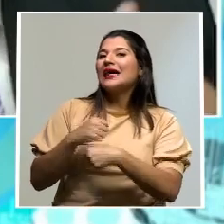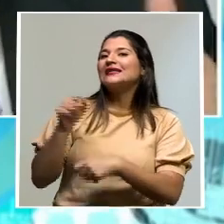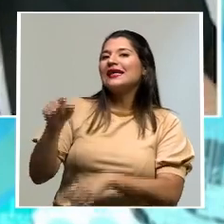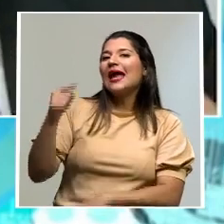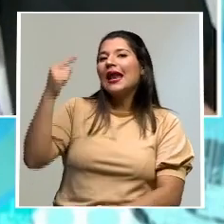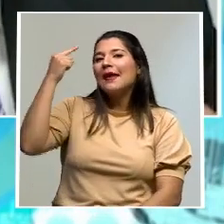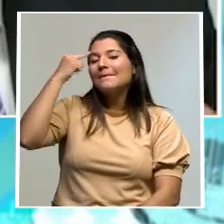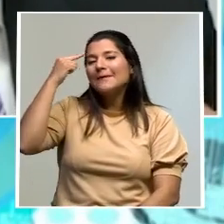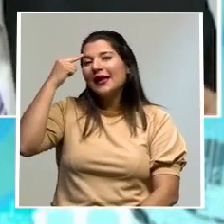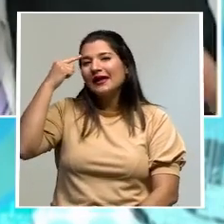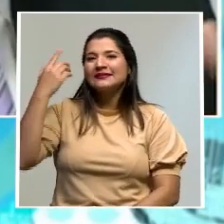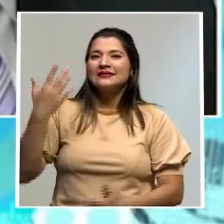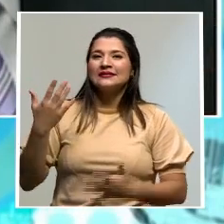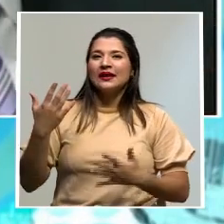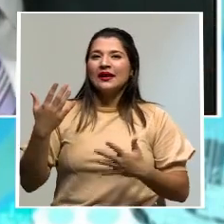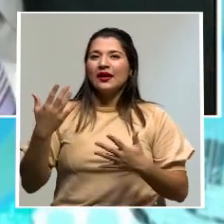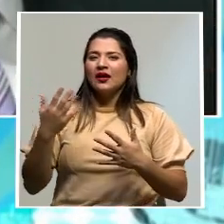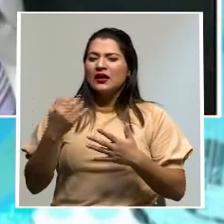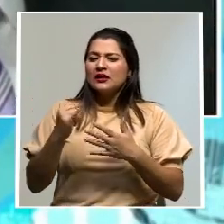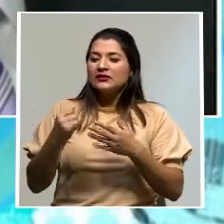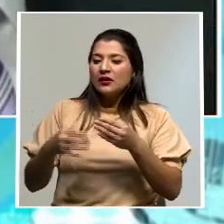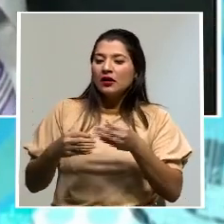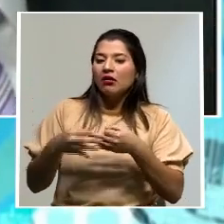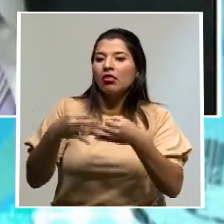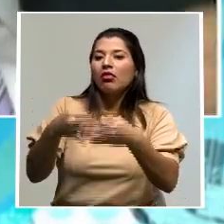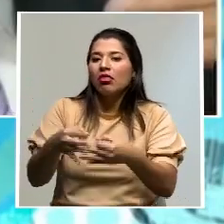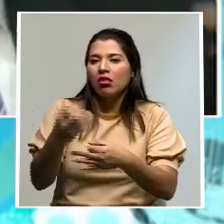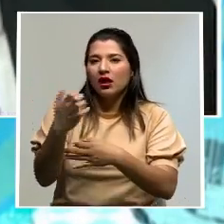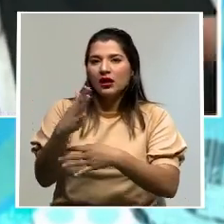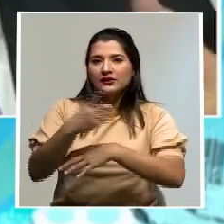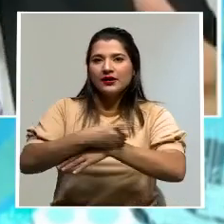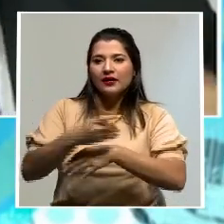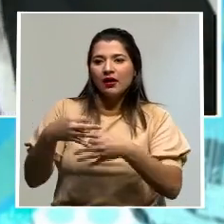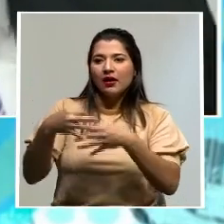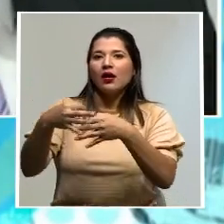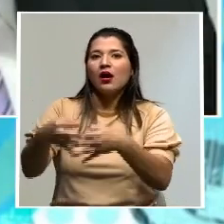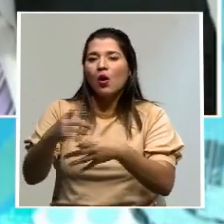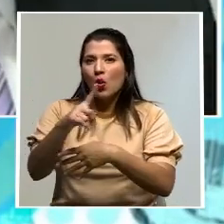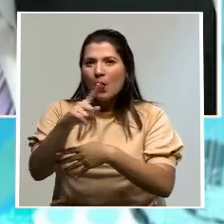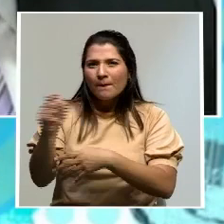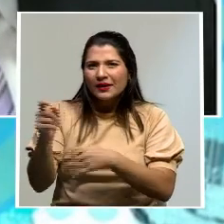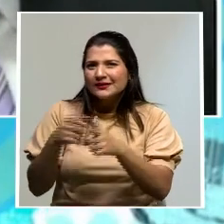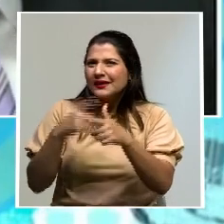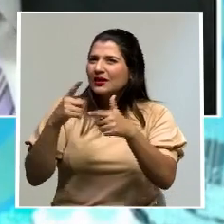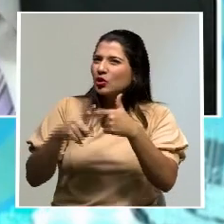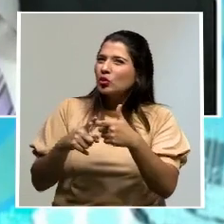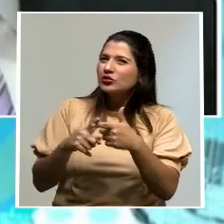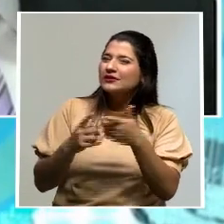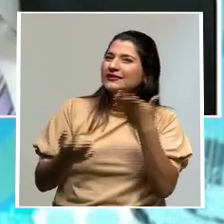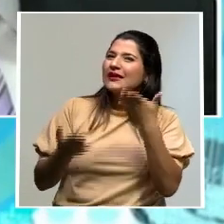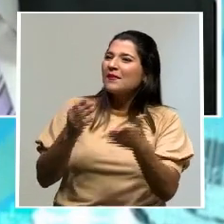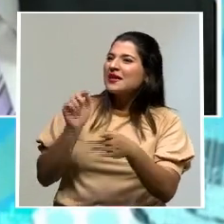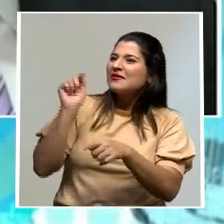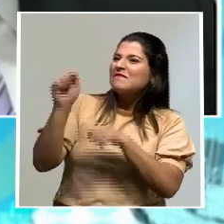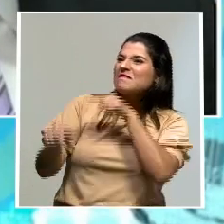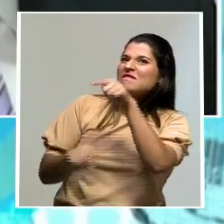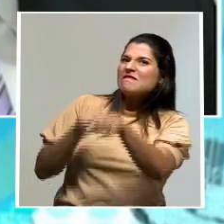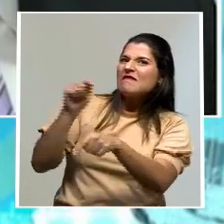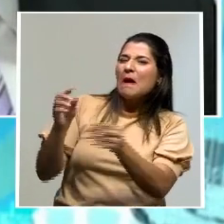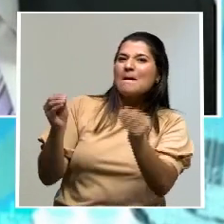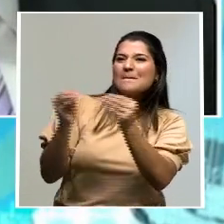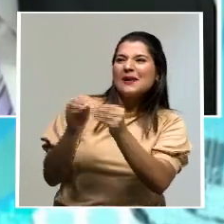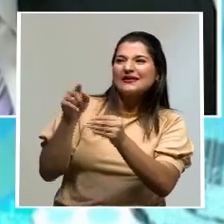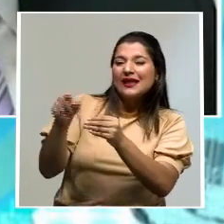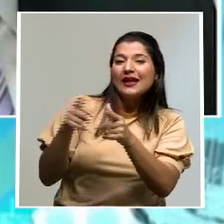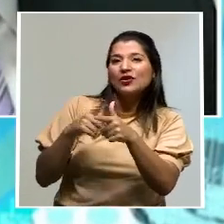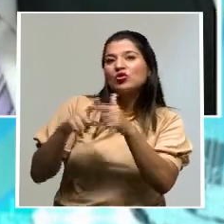teniendo un desgaste, y que si le mete 15 días o 22 días más, los ataques y el desgaste pueden golpearlo en esta primera instancia